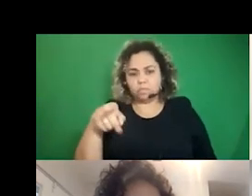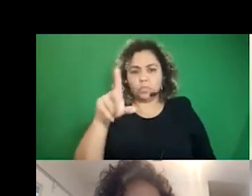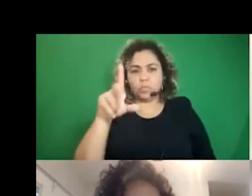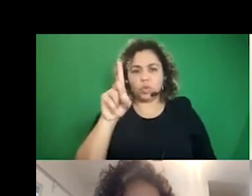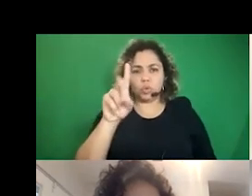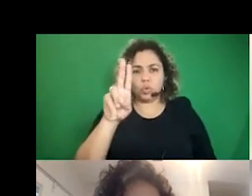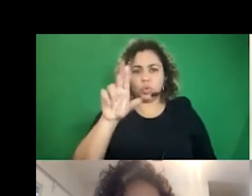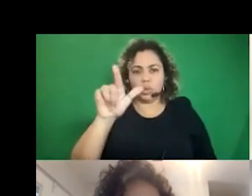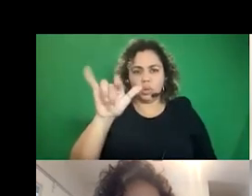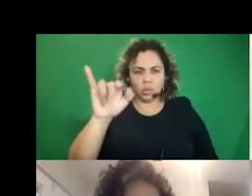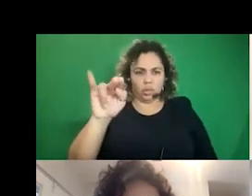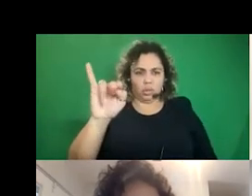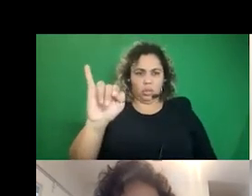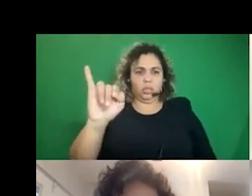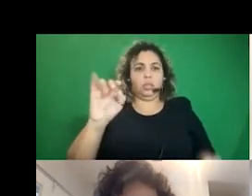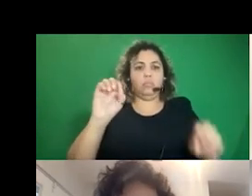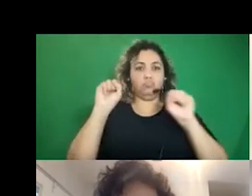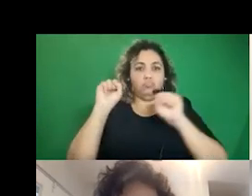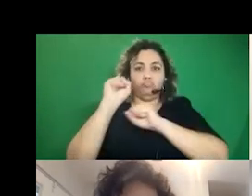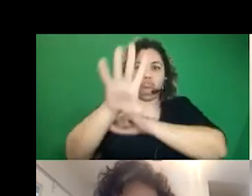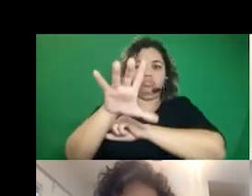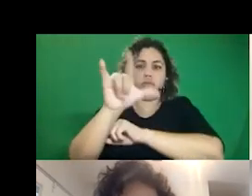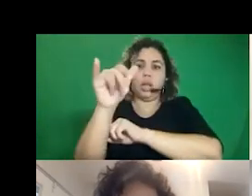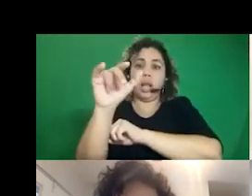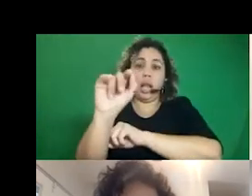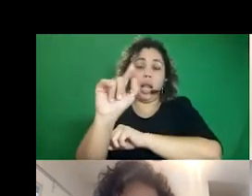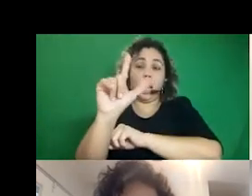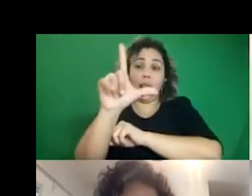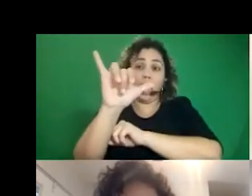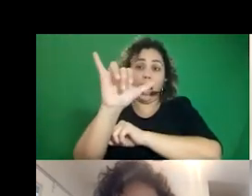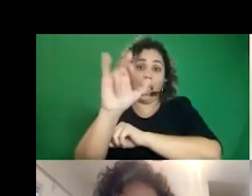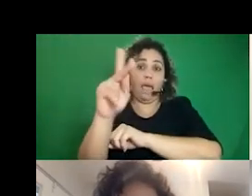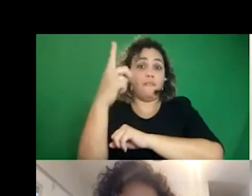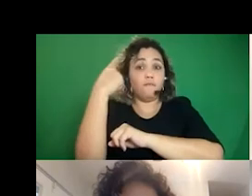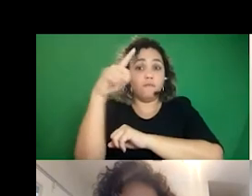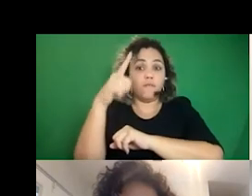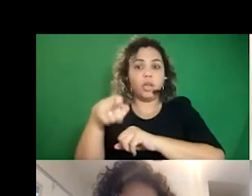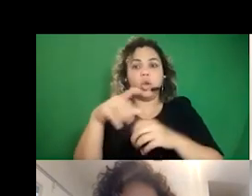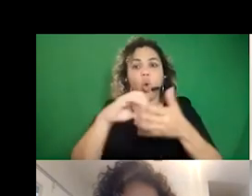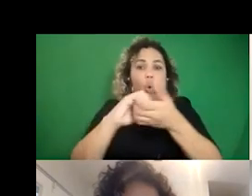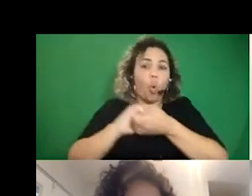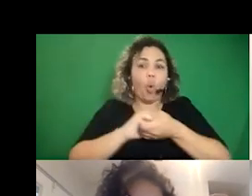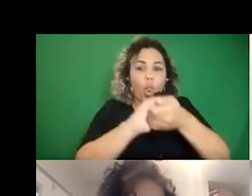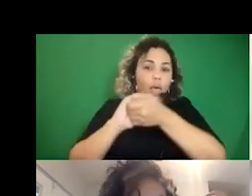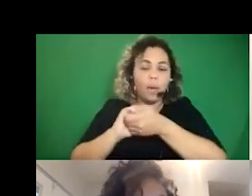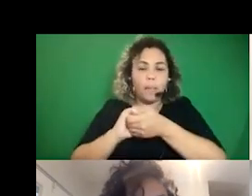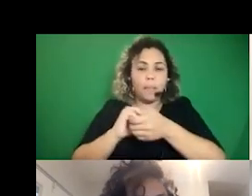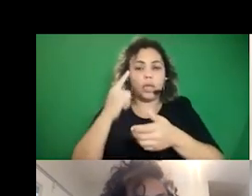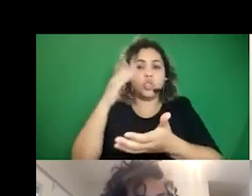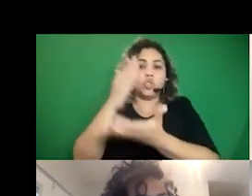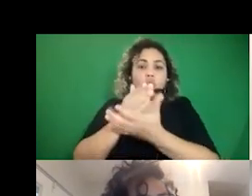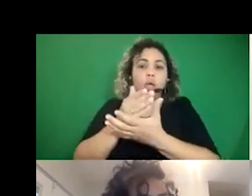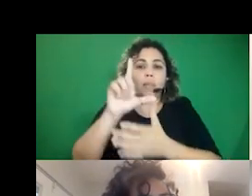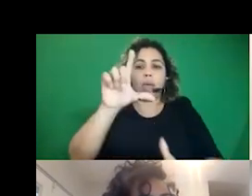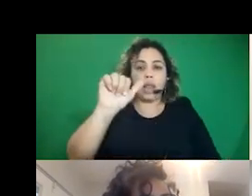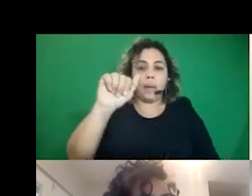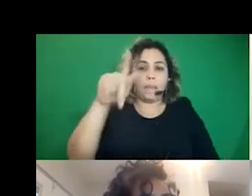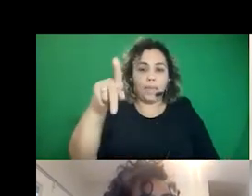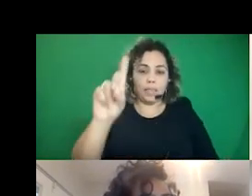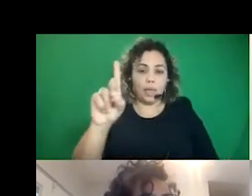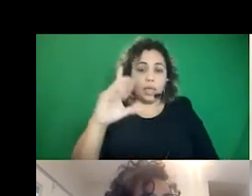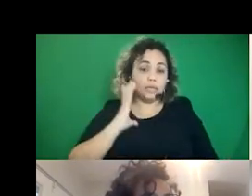que durán y puso el enlace de la colaboración entre